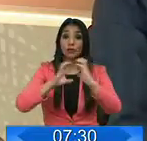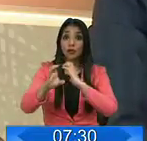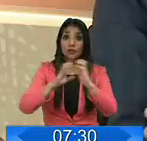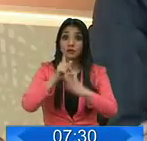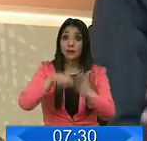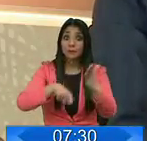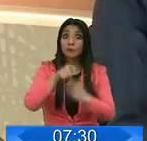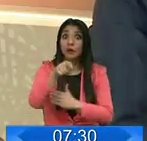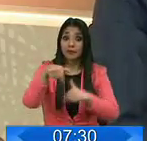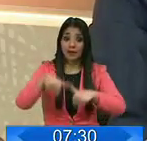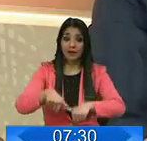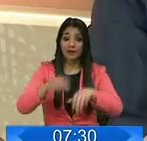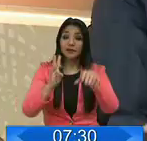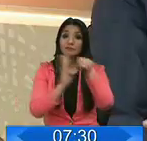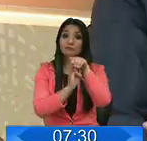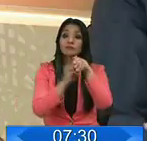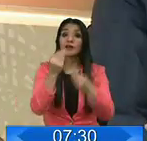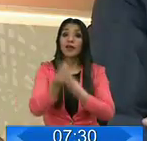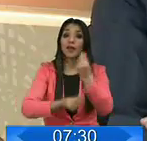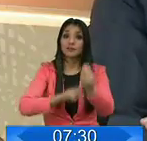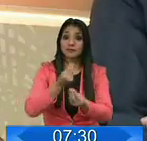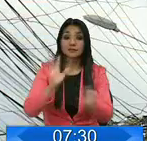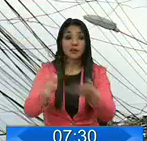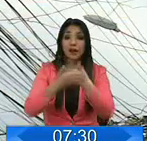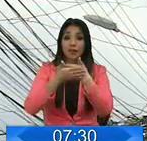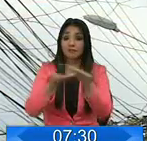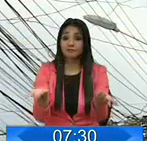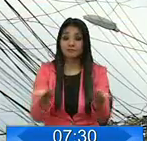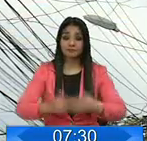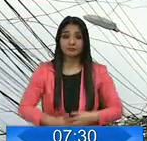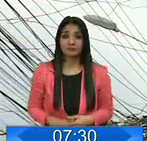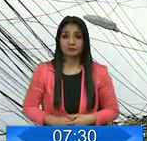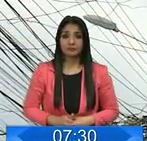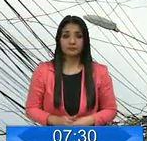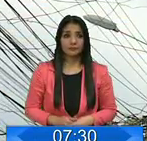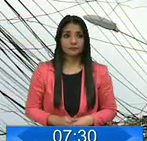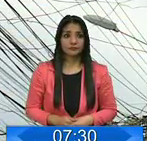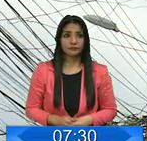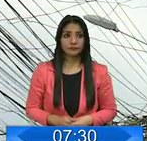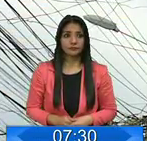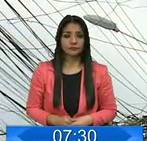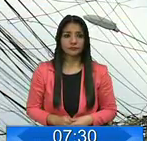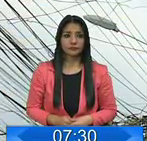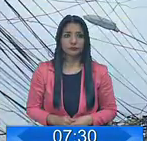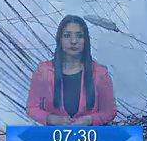esta superintendencia lo único que le quedaría es cerrarla. Informó Carolina Asante.